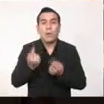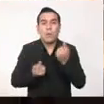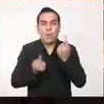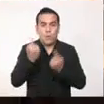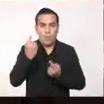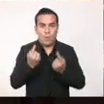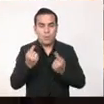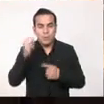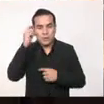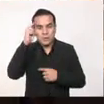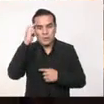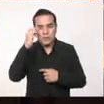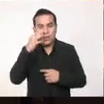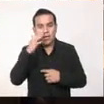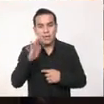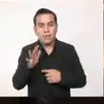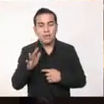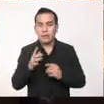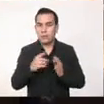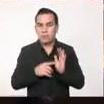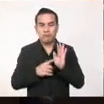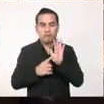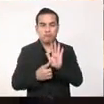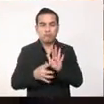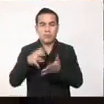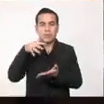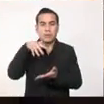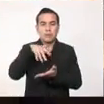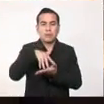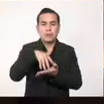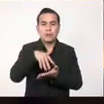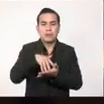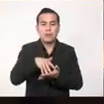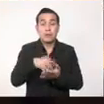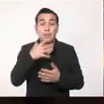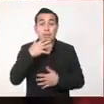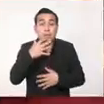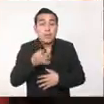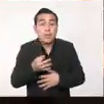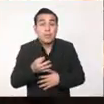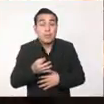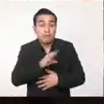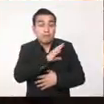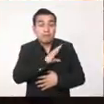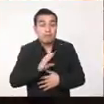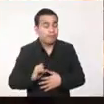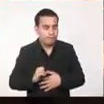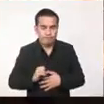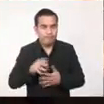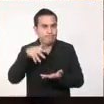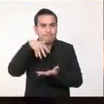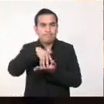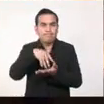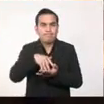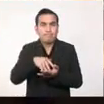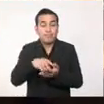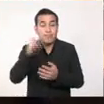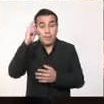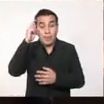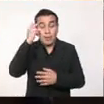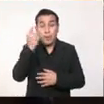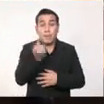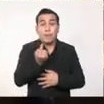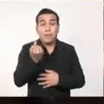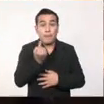están en la oposición, que no representan a la sociedad, a la gran mayoría de la sociedad salvadoreña, pero sí representan a la mayoría